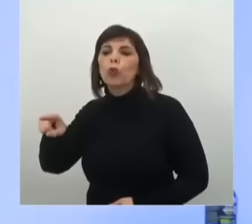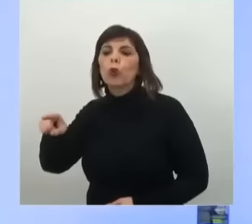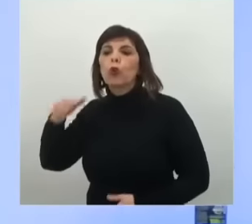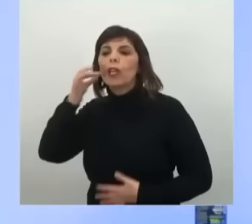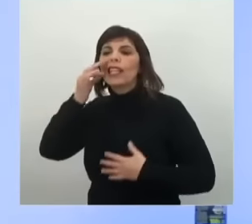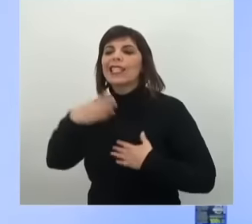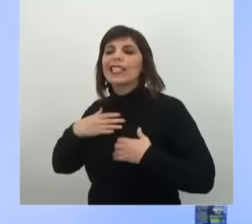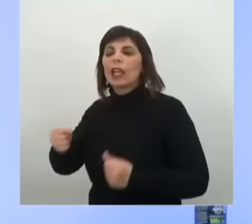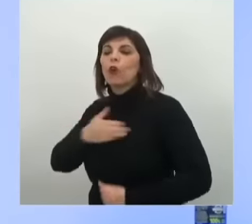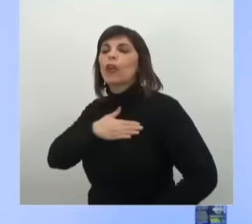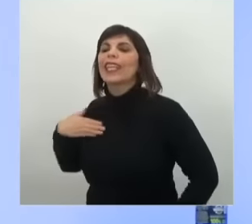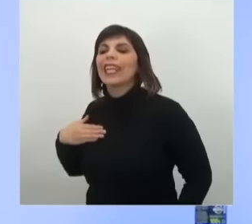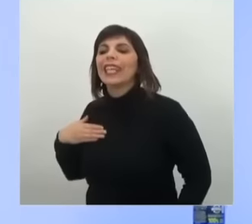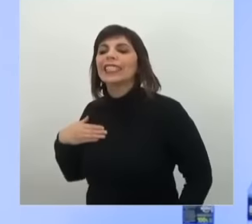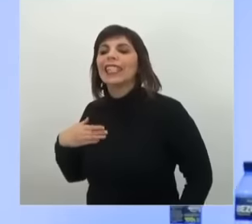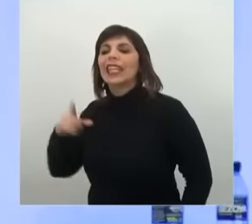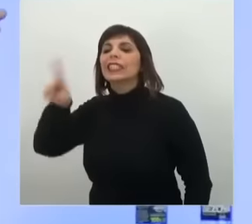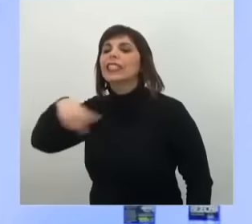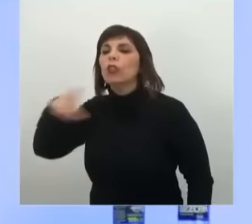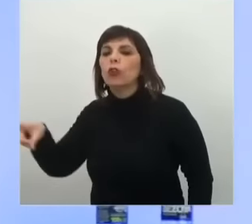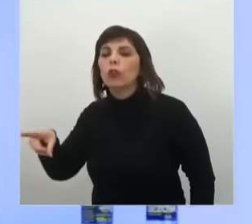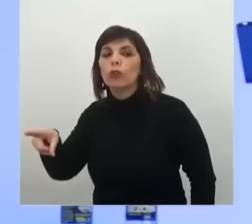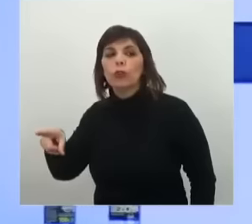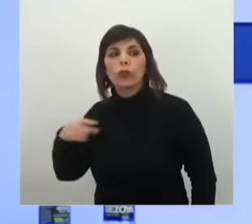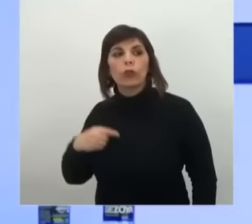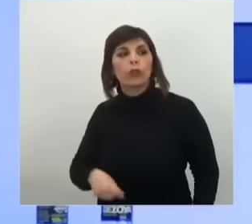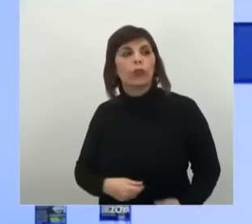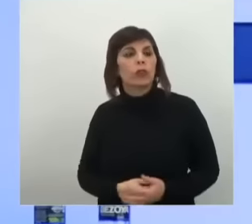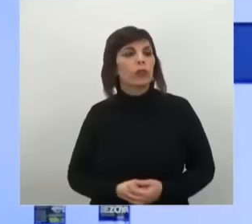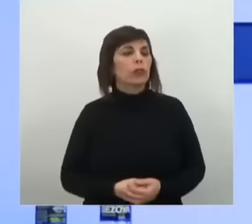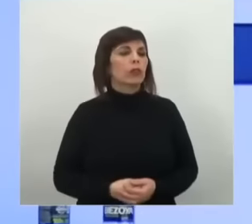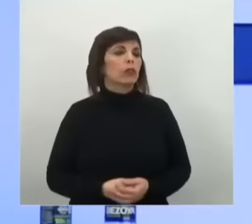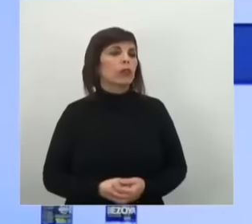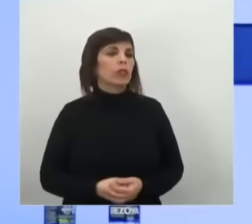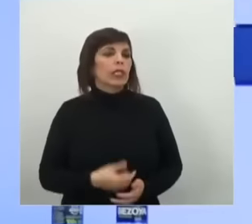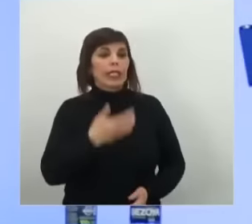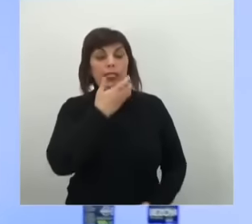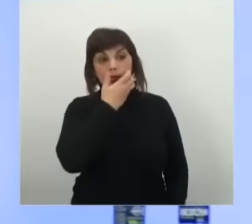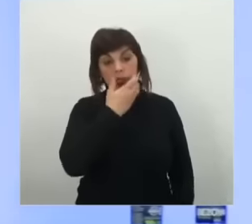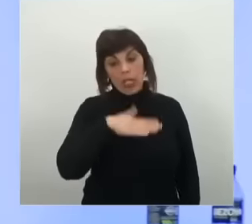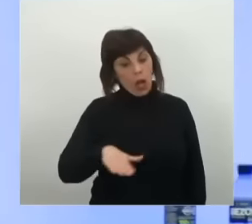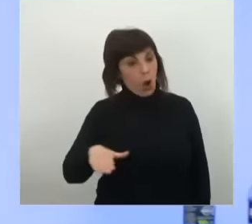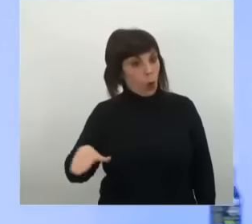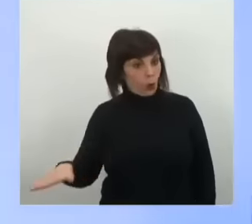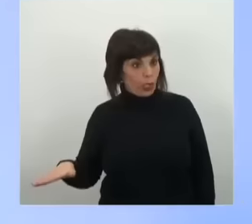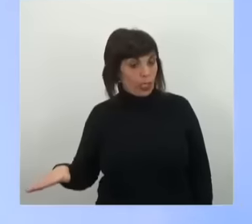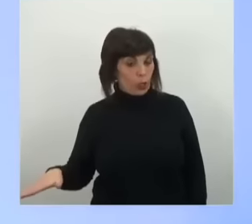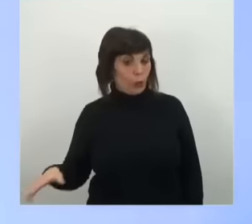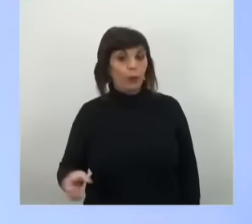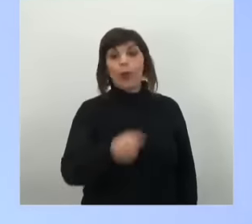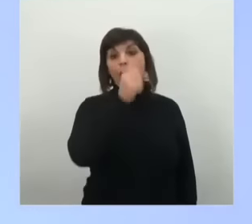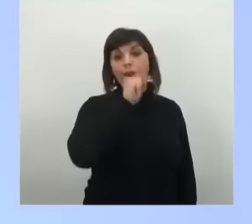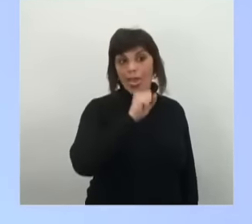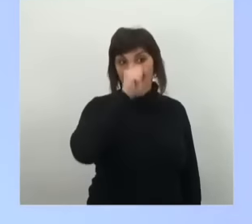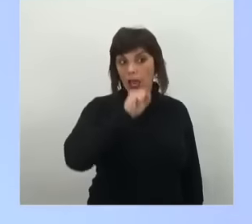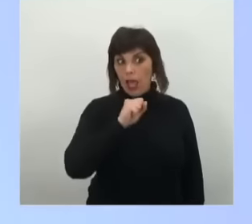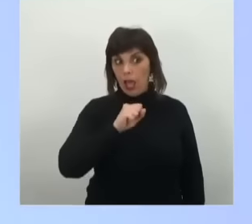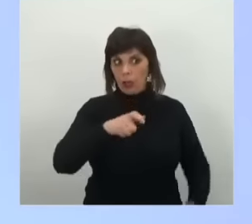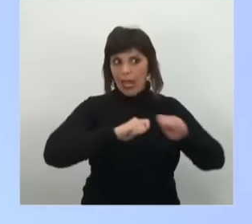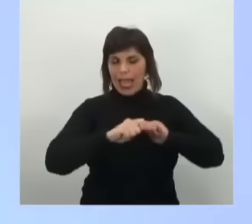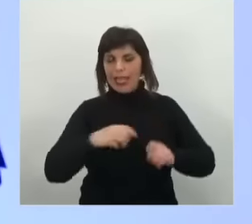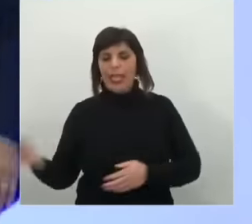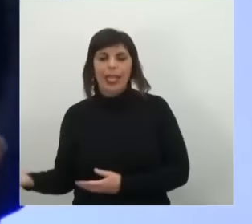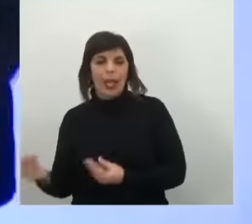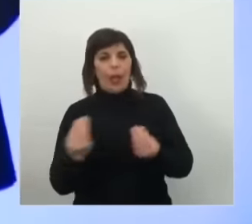es sí o no quiere ser sano sí o no Si usted Agarra un niño ahora y lo lleva a la heladería y lo pone delante de todos los helados